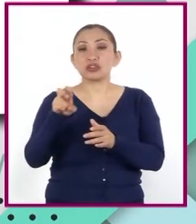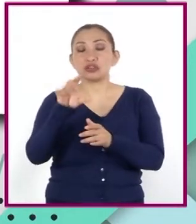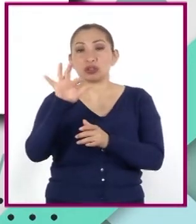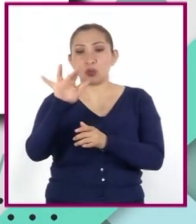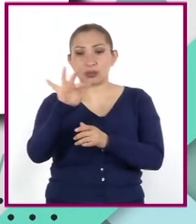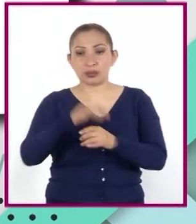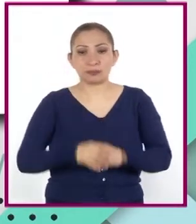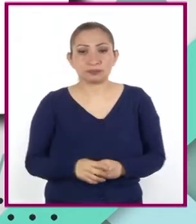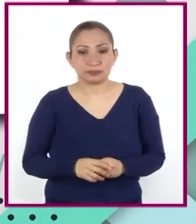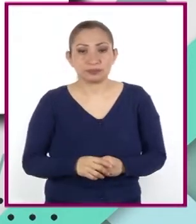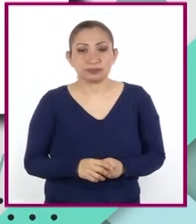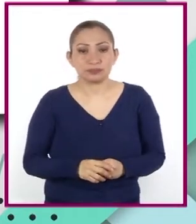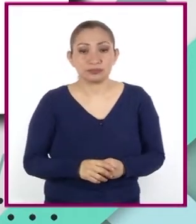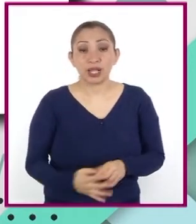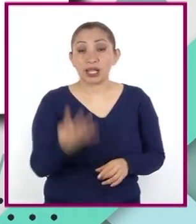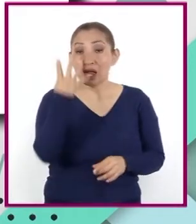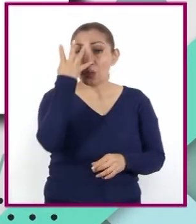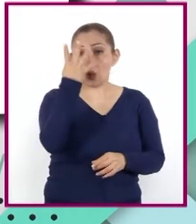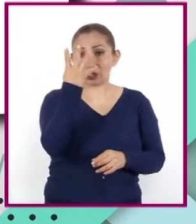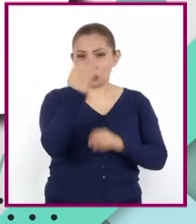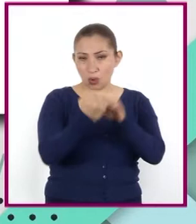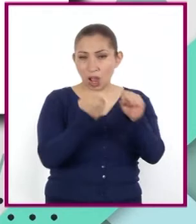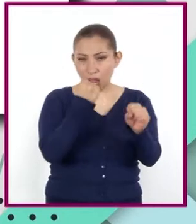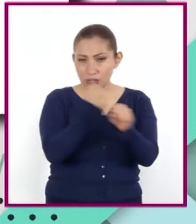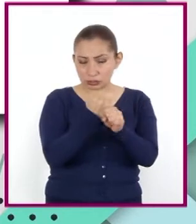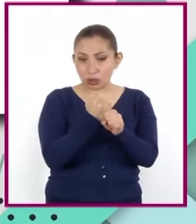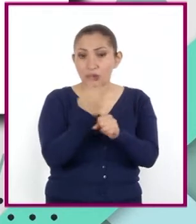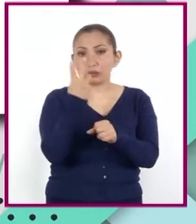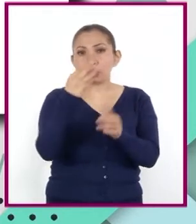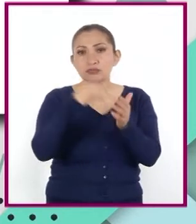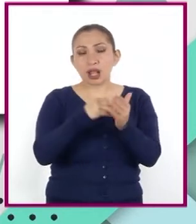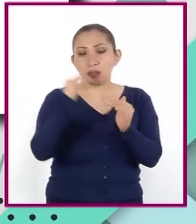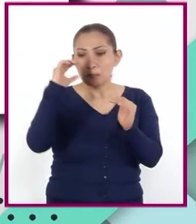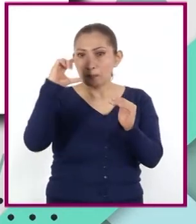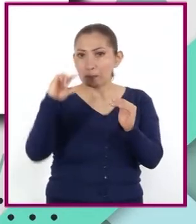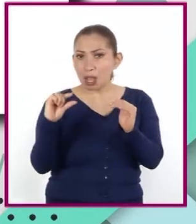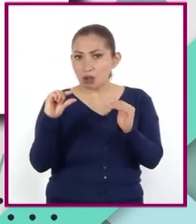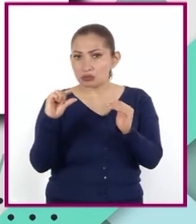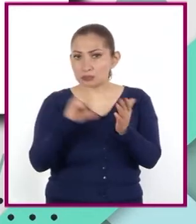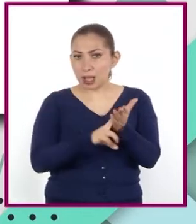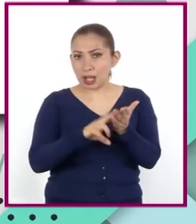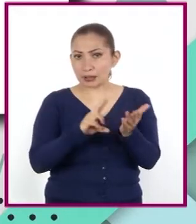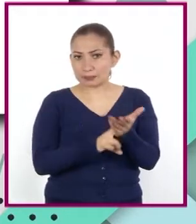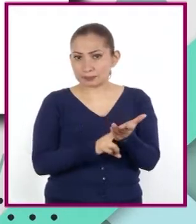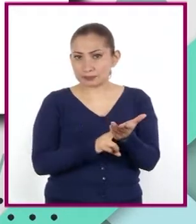2,250. En el cuarto año, 3,000.